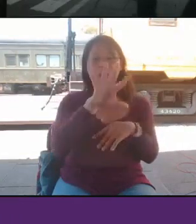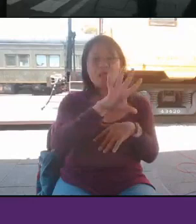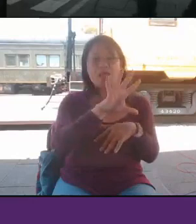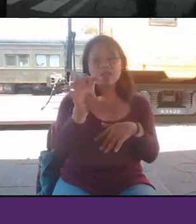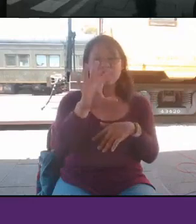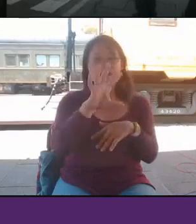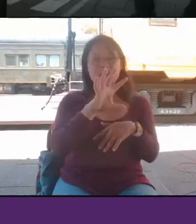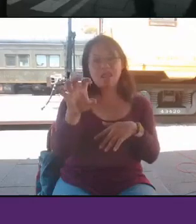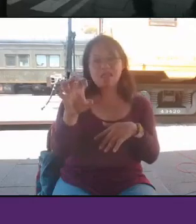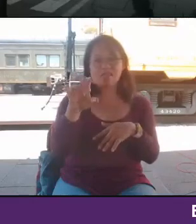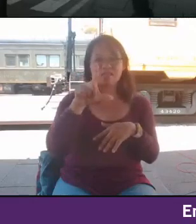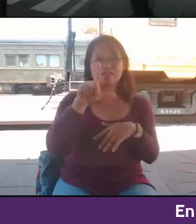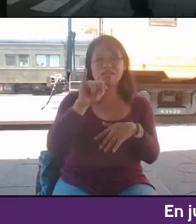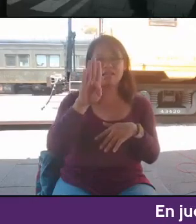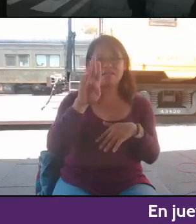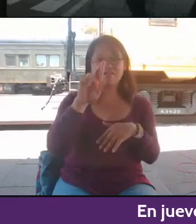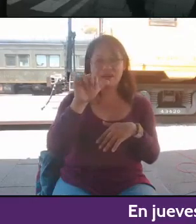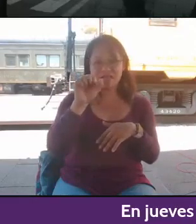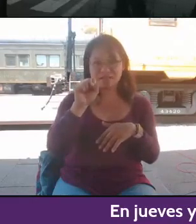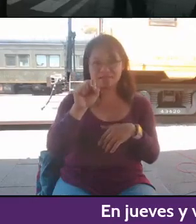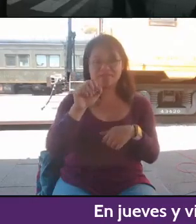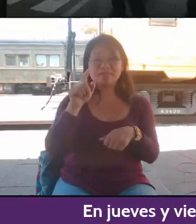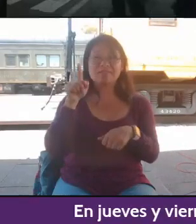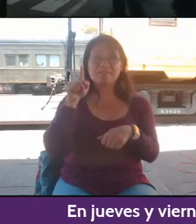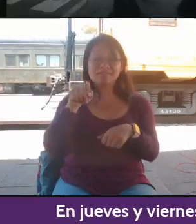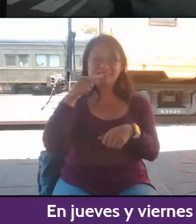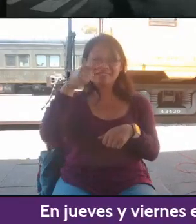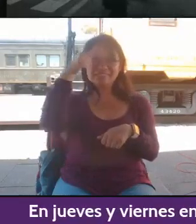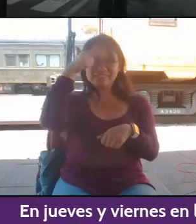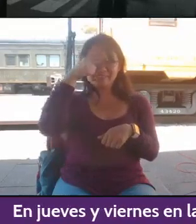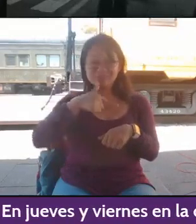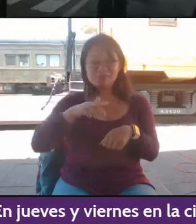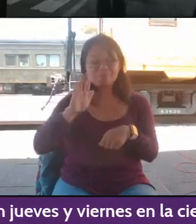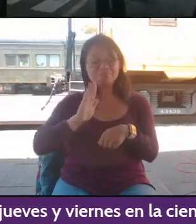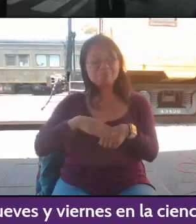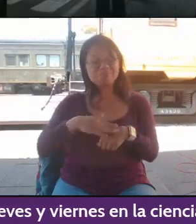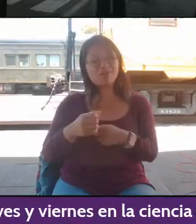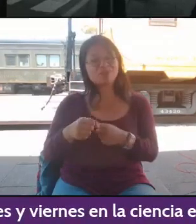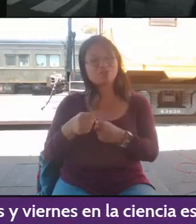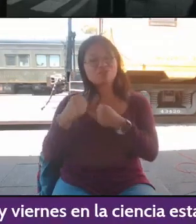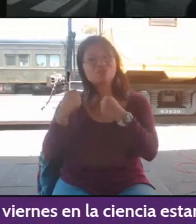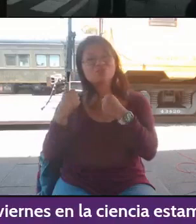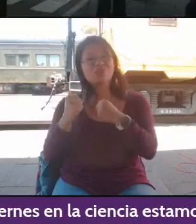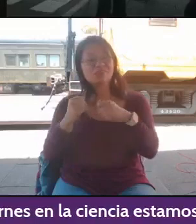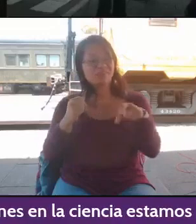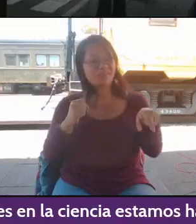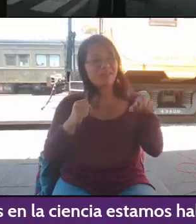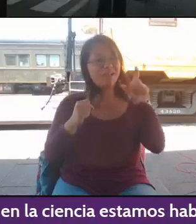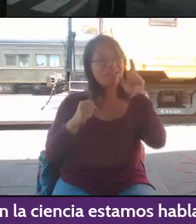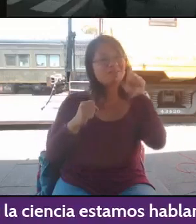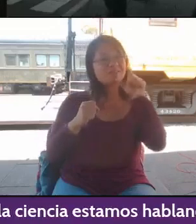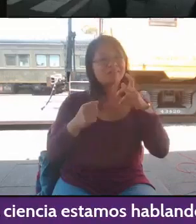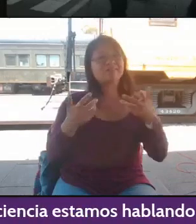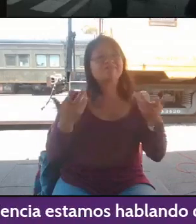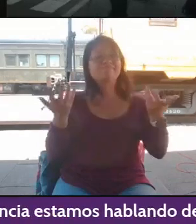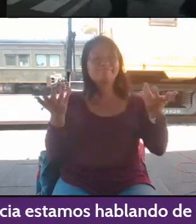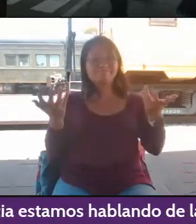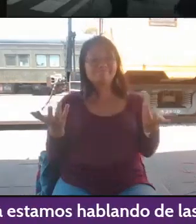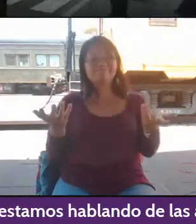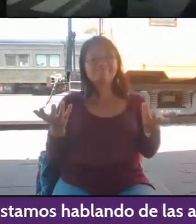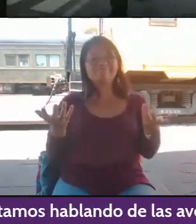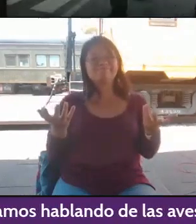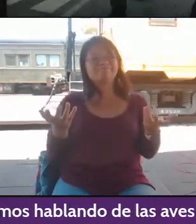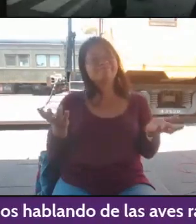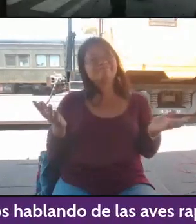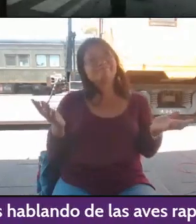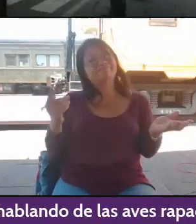decir, las rapaces nocturnas más fuertes son más fuertes que las rapaces diurnas más fuertes. Eso,